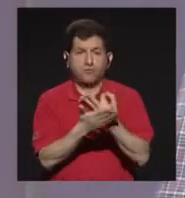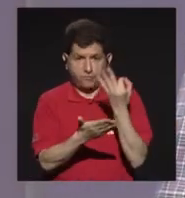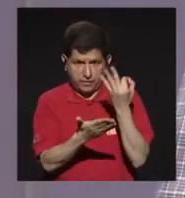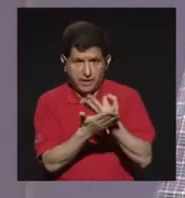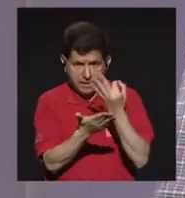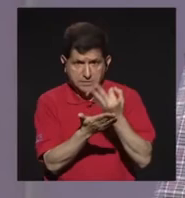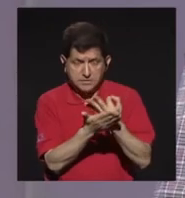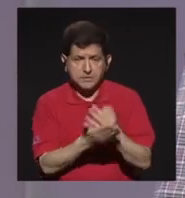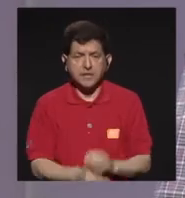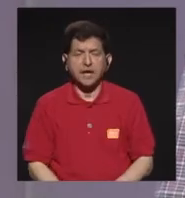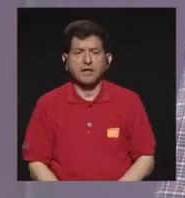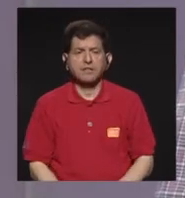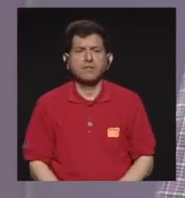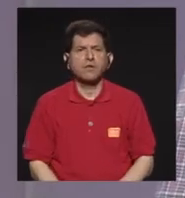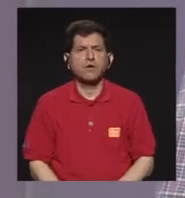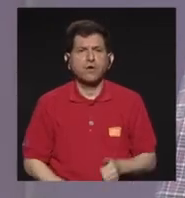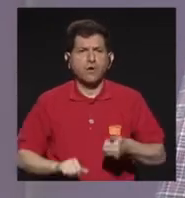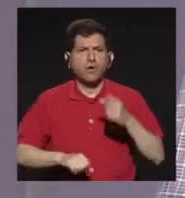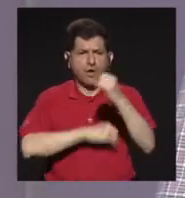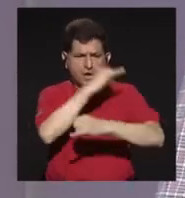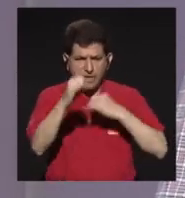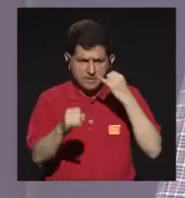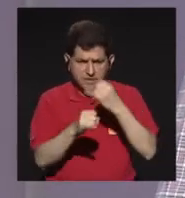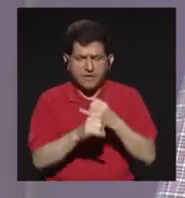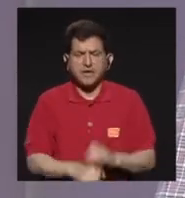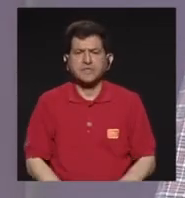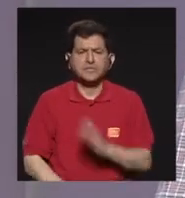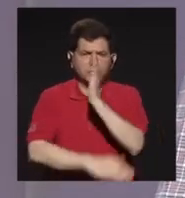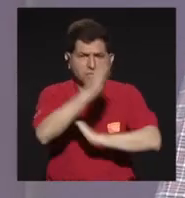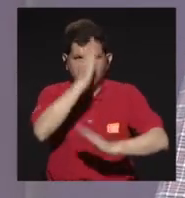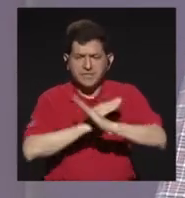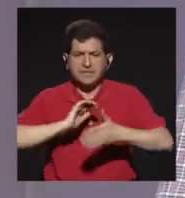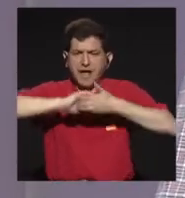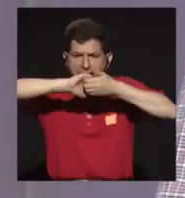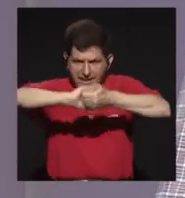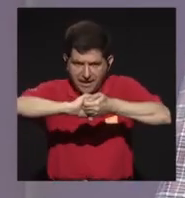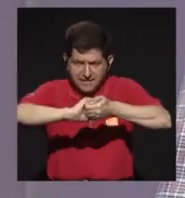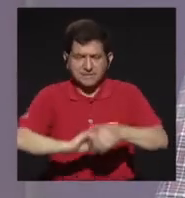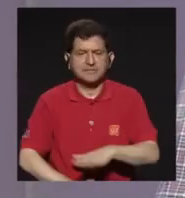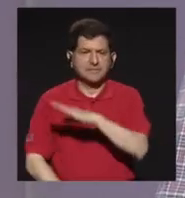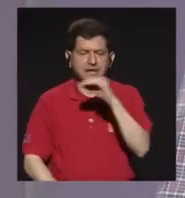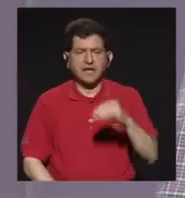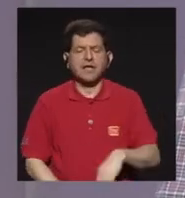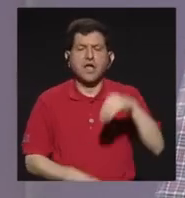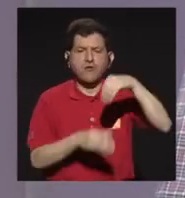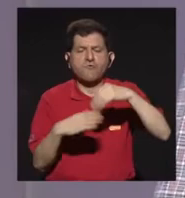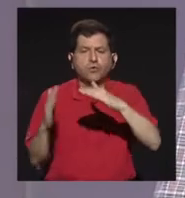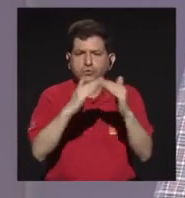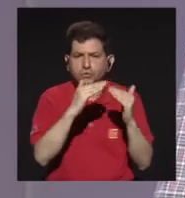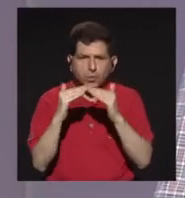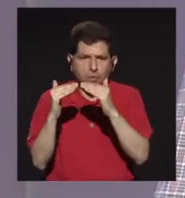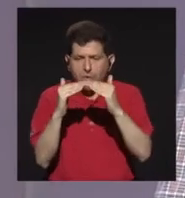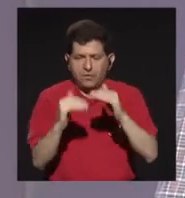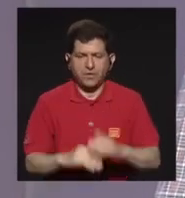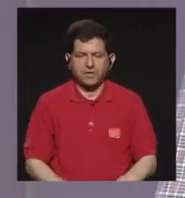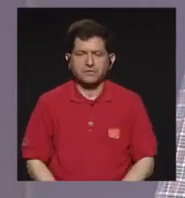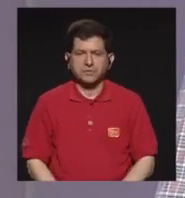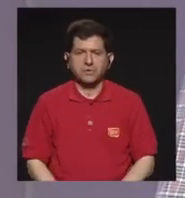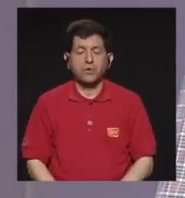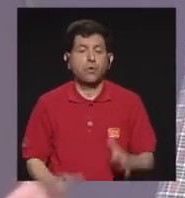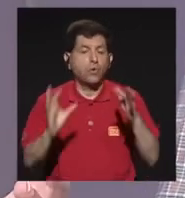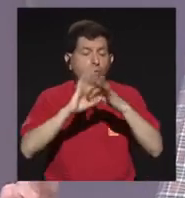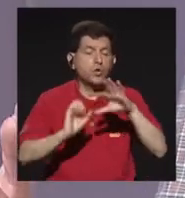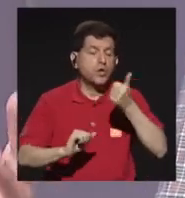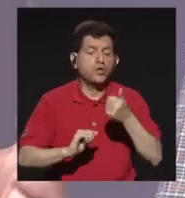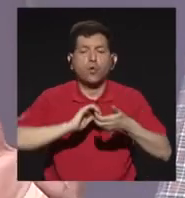por el International Disability Alliance, AIDA, y el UNFPA, el Fondo de Población, junto con